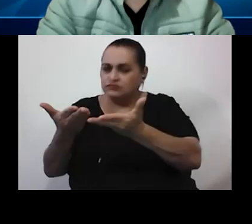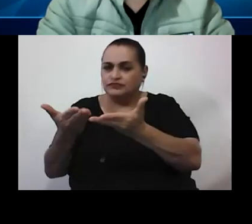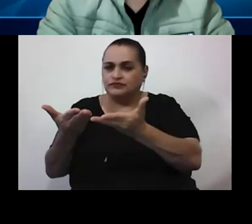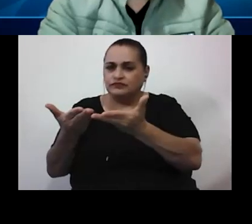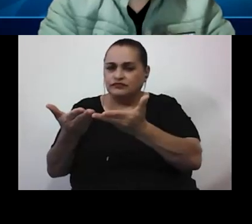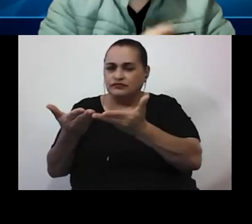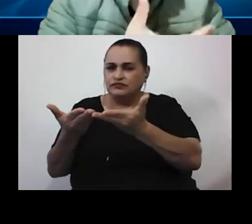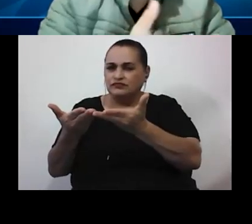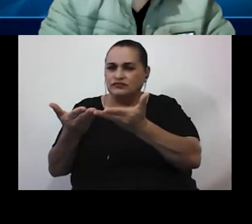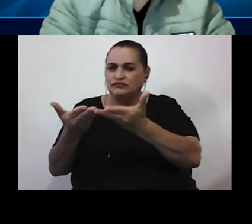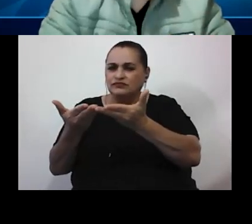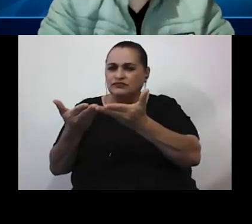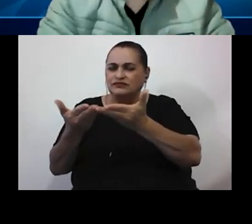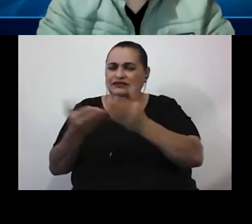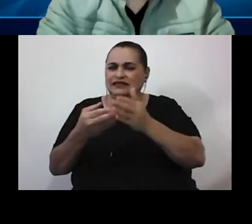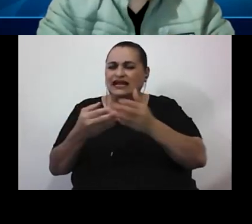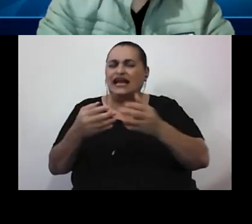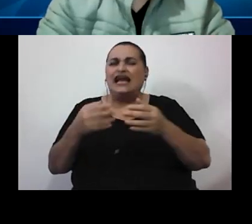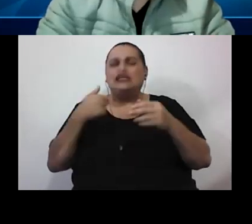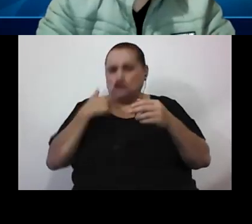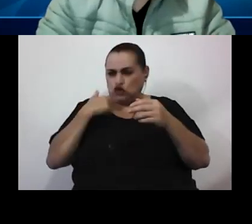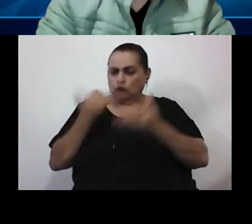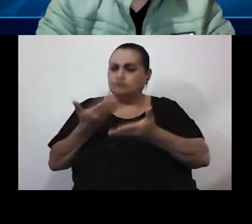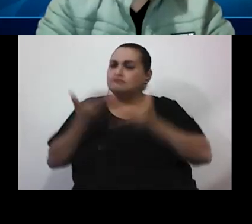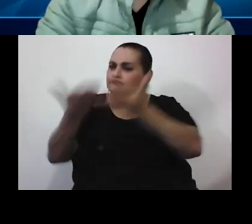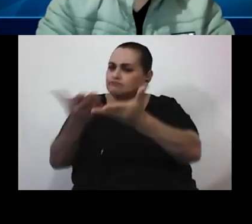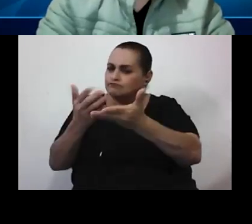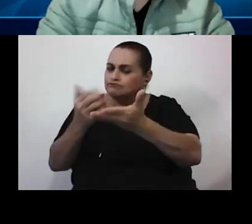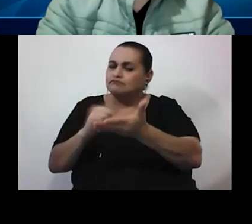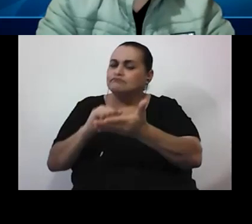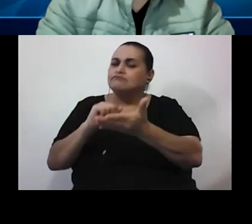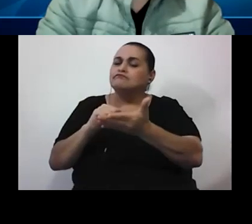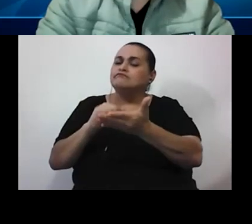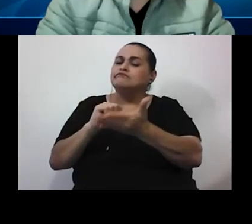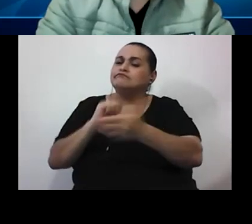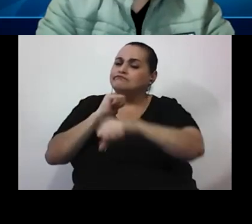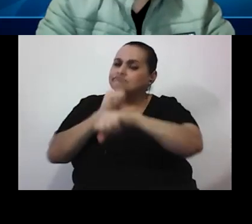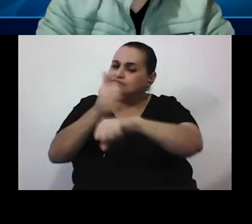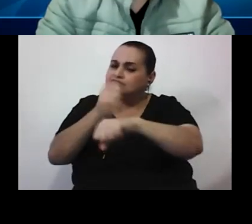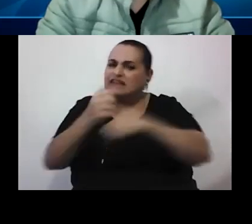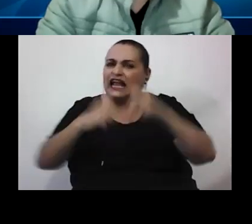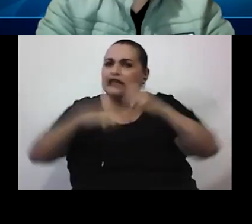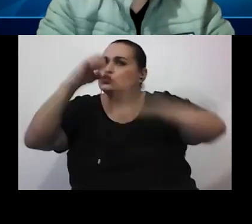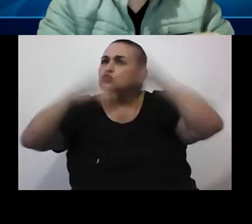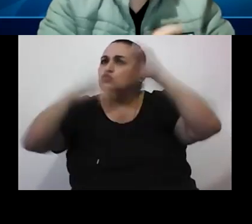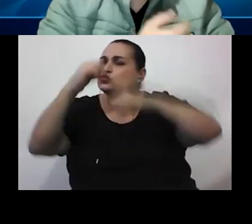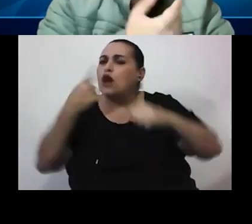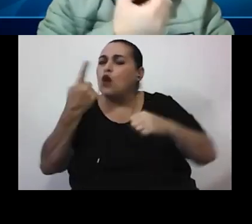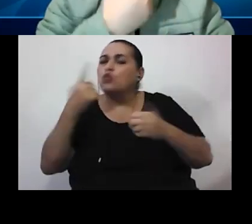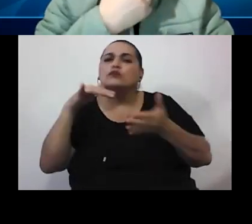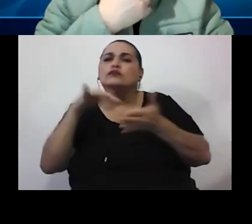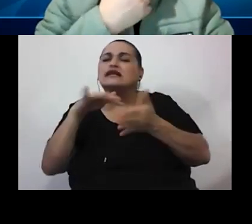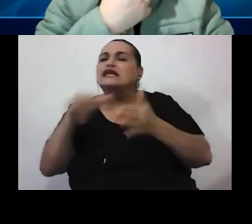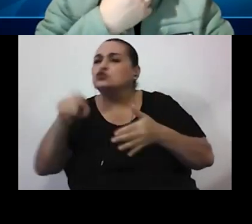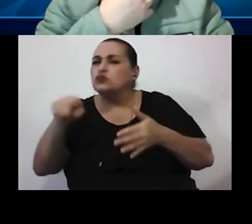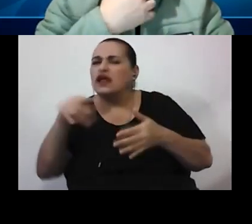formas de instalar estructura? Formas de darle estructura a tu alumna, a tu alumna. ¿Qué piensas? ¿Qué